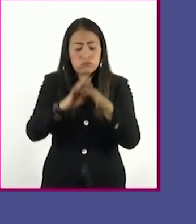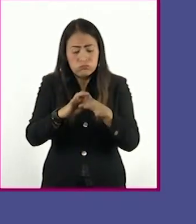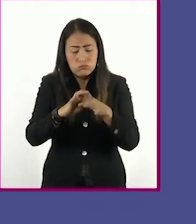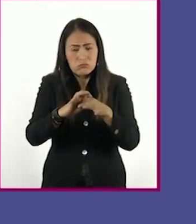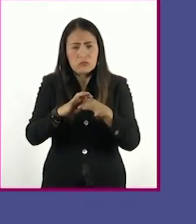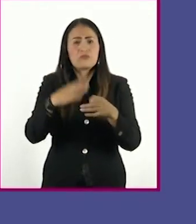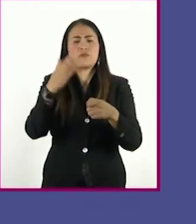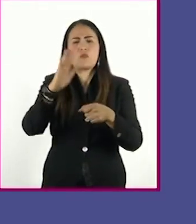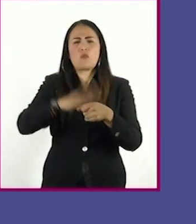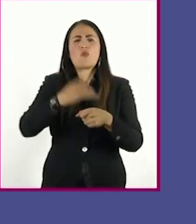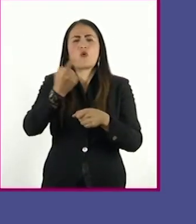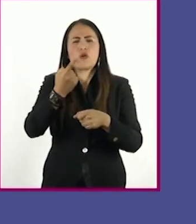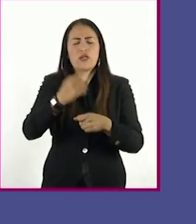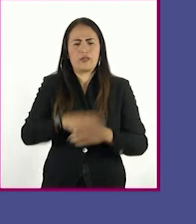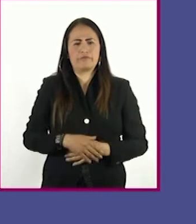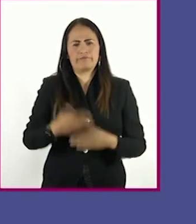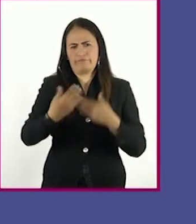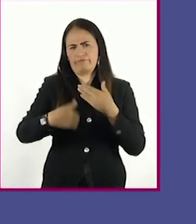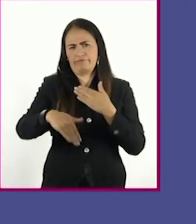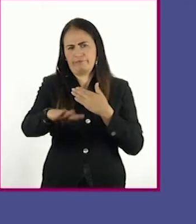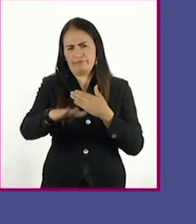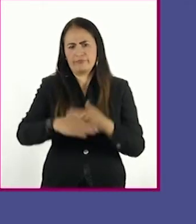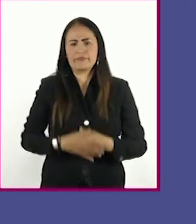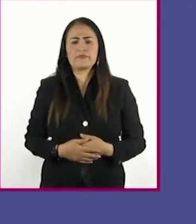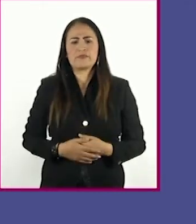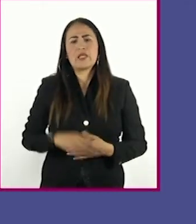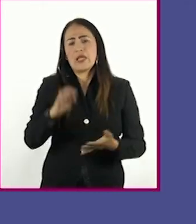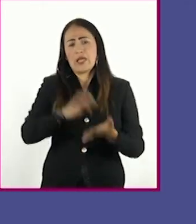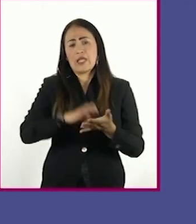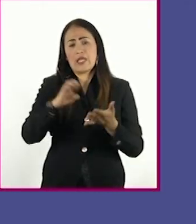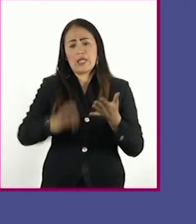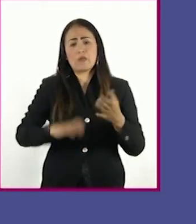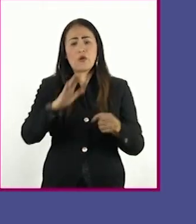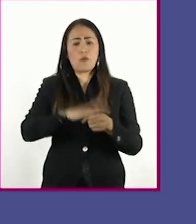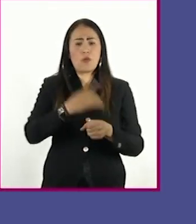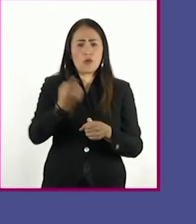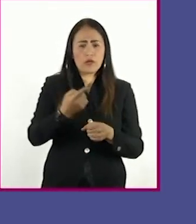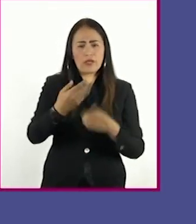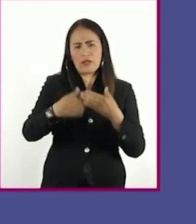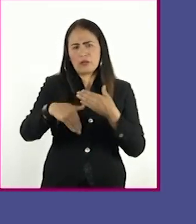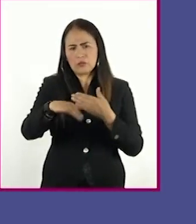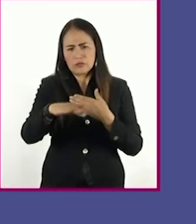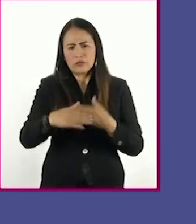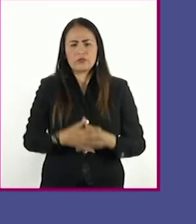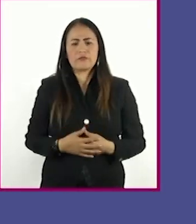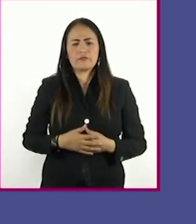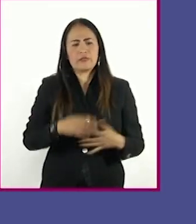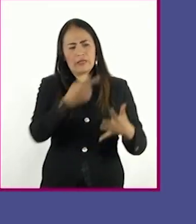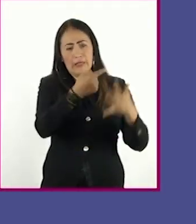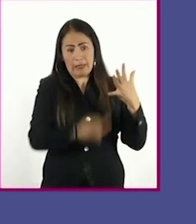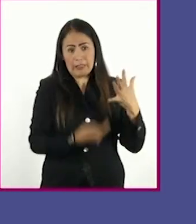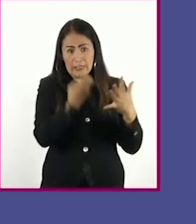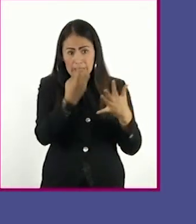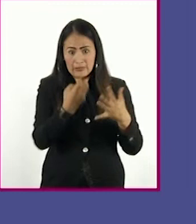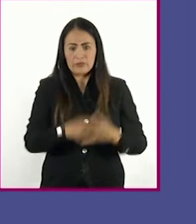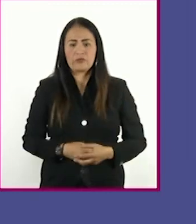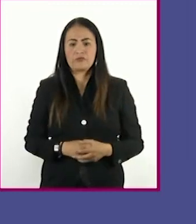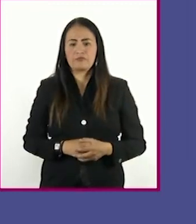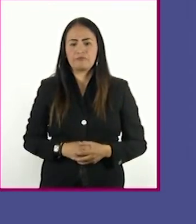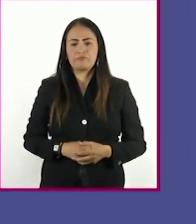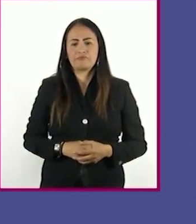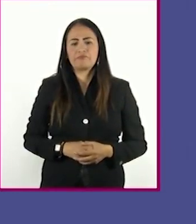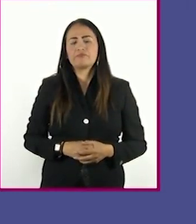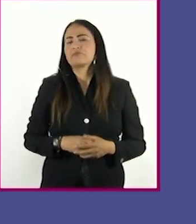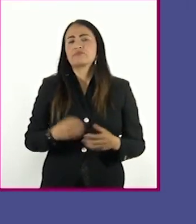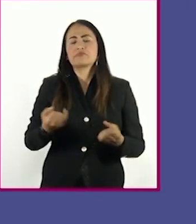se usan para explicar el porqué de lo que se afirma. Por ejemplo, ¿por qué? Debido a causa de. También están